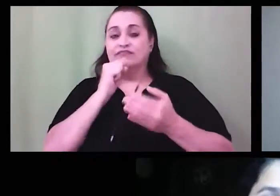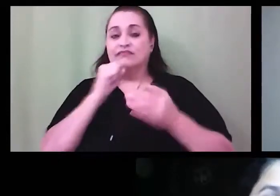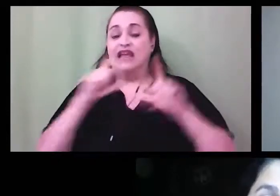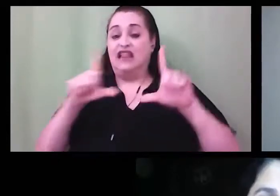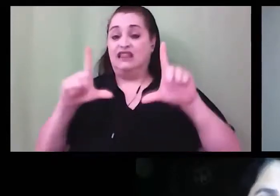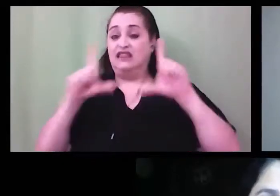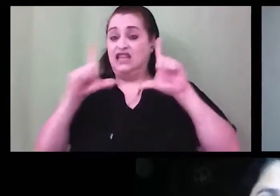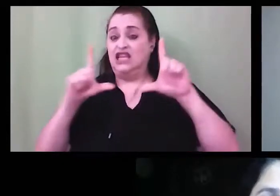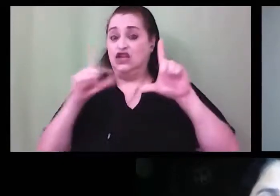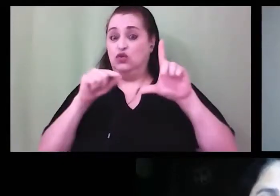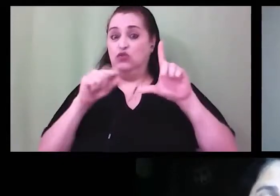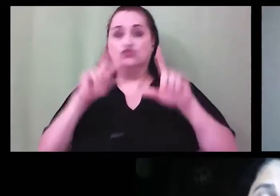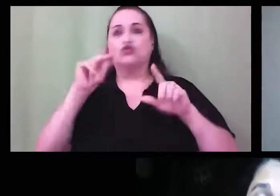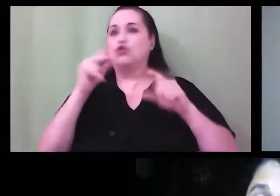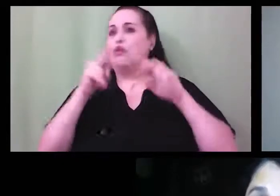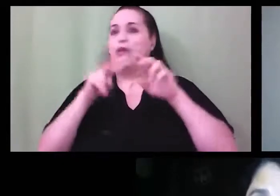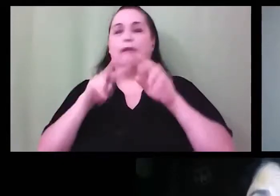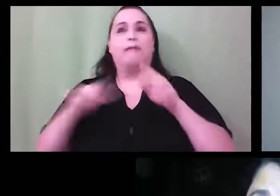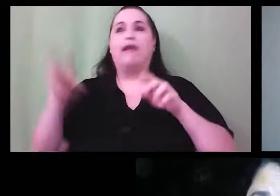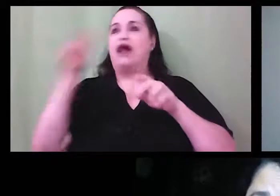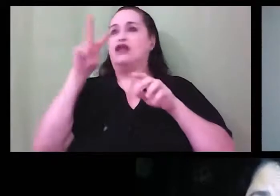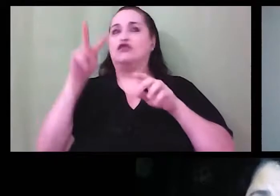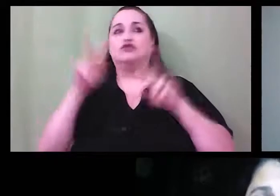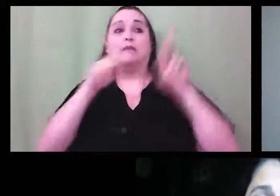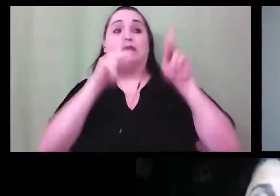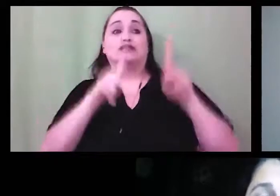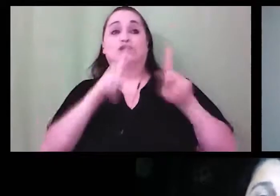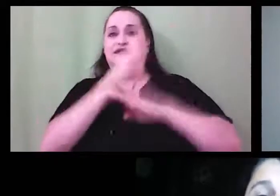académicos no son válidos cuando las personas tienen discapacidad.